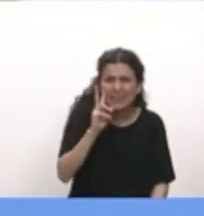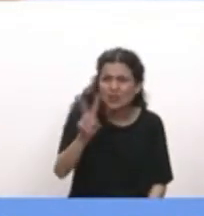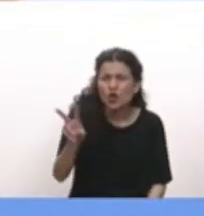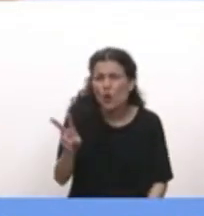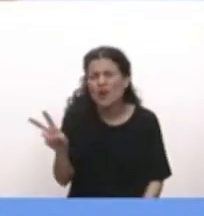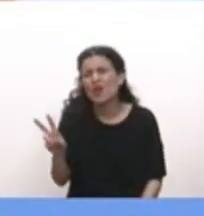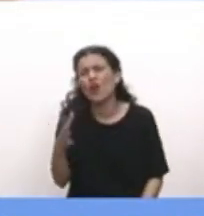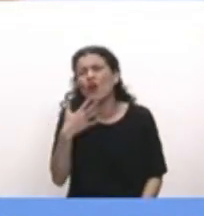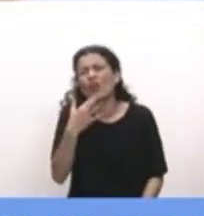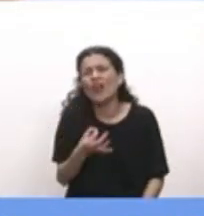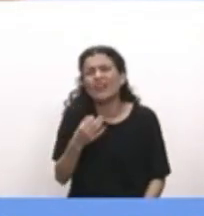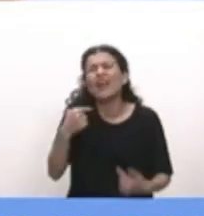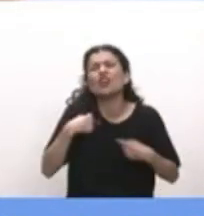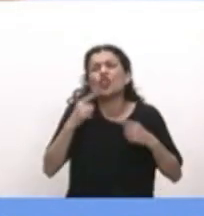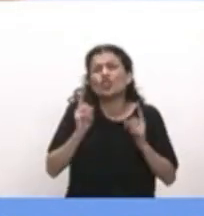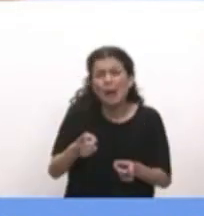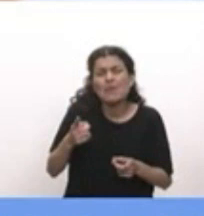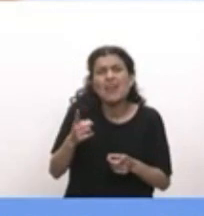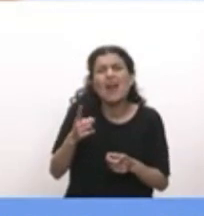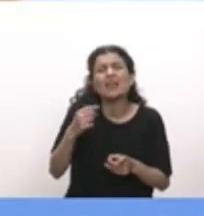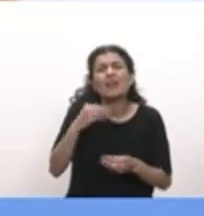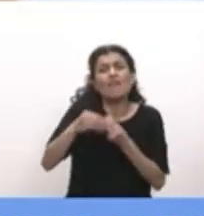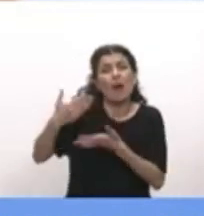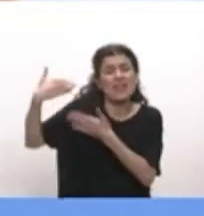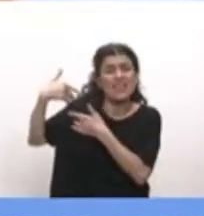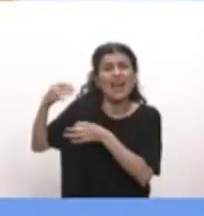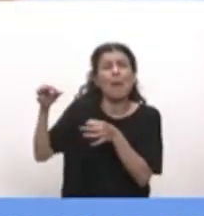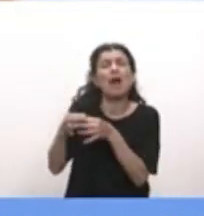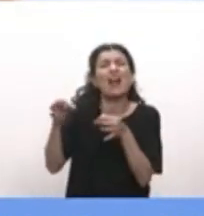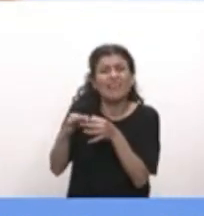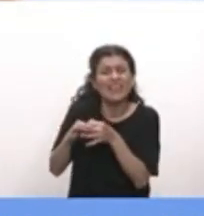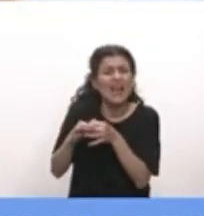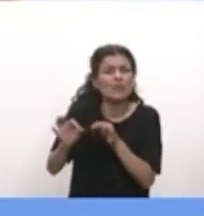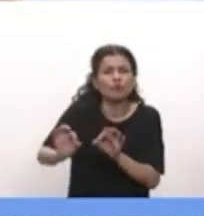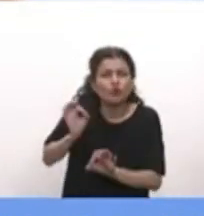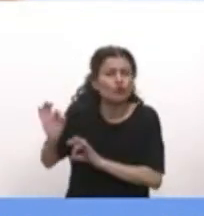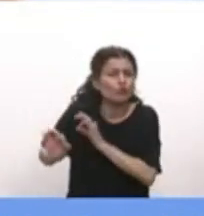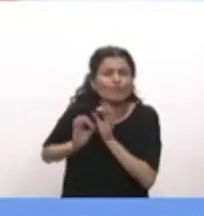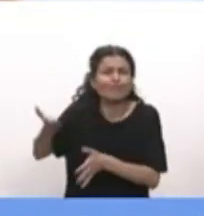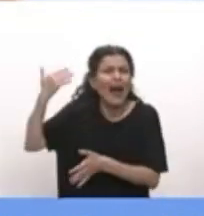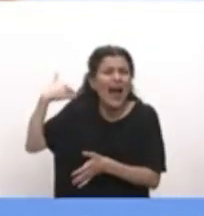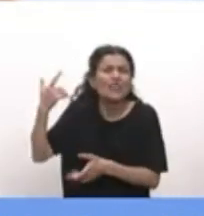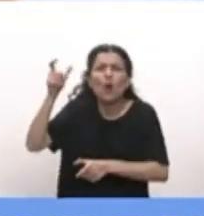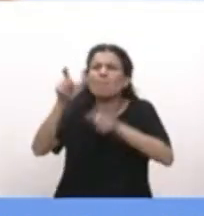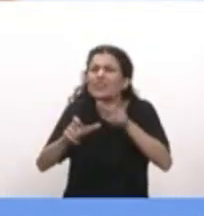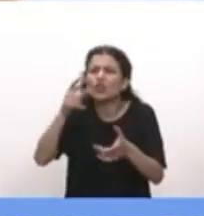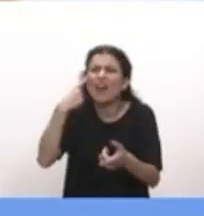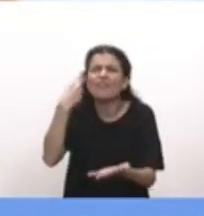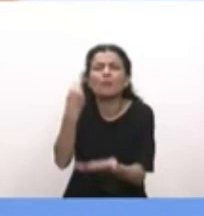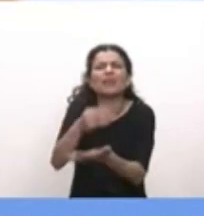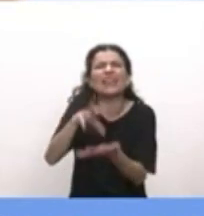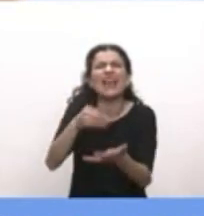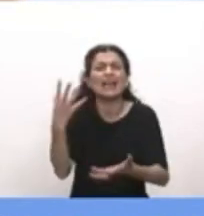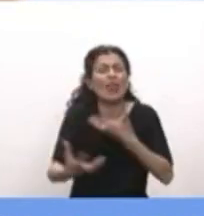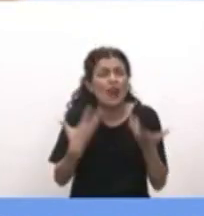déjeme decirle que yo soy una hija de una generación Malvinas de cientos y cientos de fueguinos, que no van a